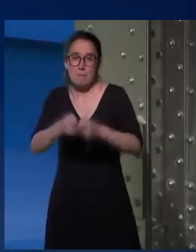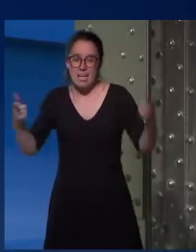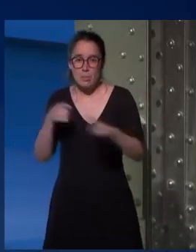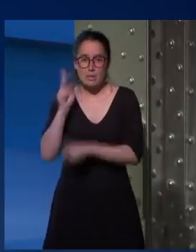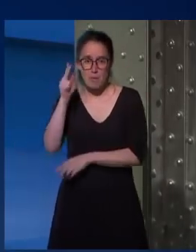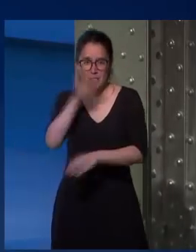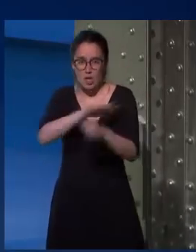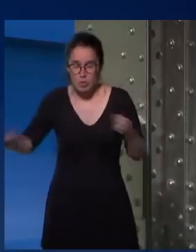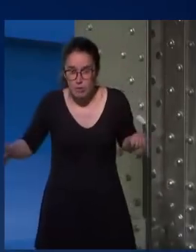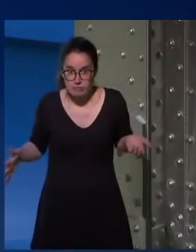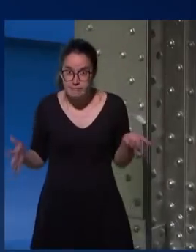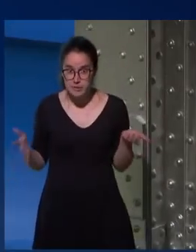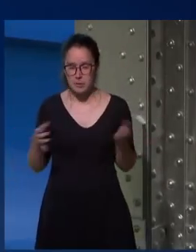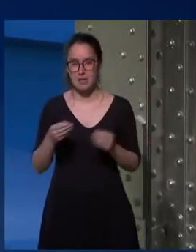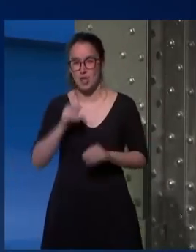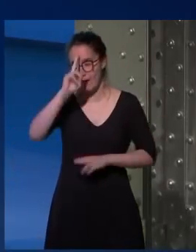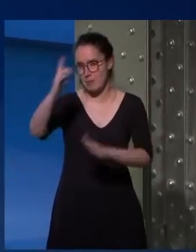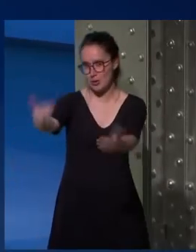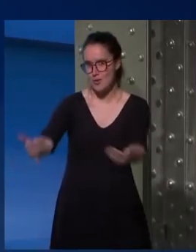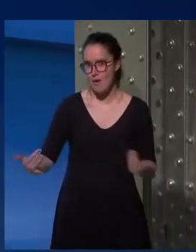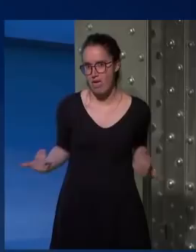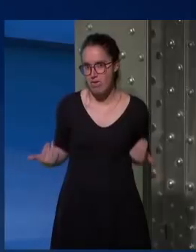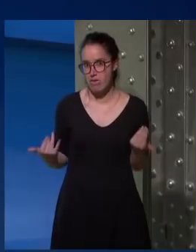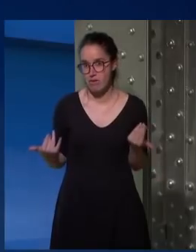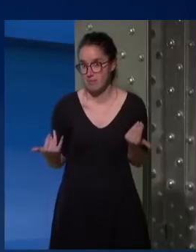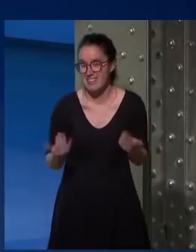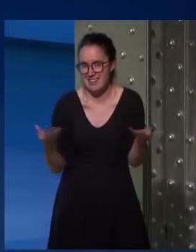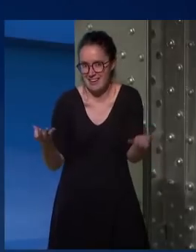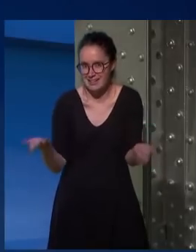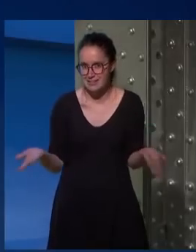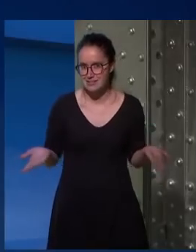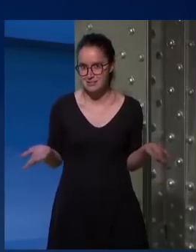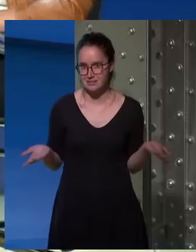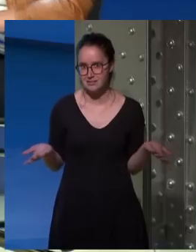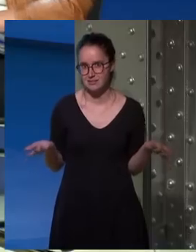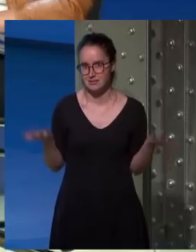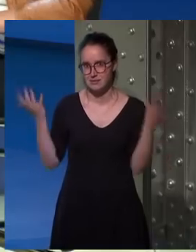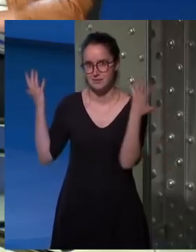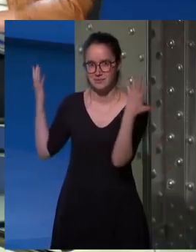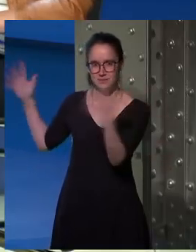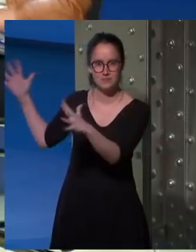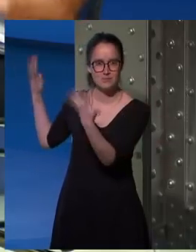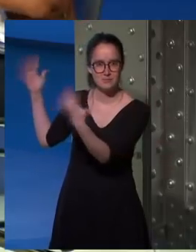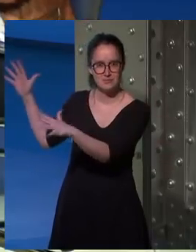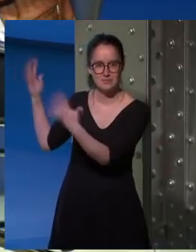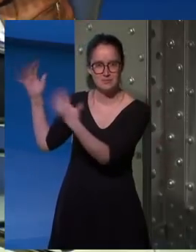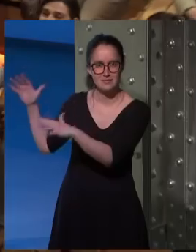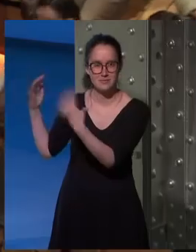pensiones, etcétera, etcétera, pues ya me parece que es una falta de respeto y que no está entendiendo absolutamente nada. Y esto para empezar.